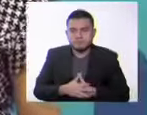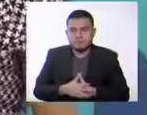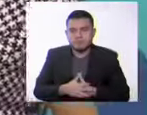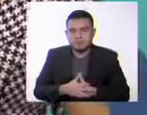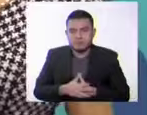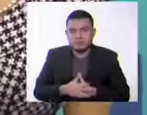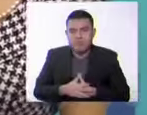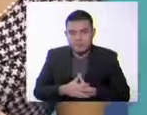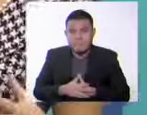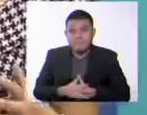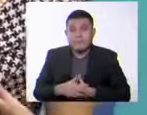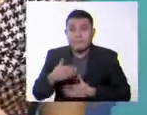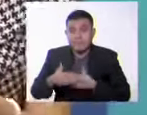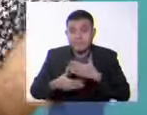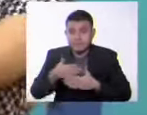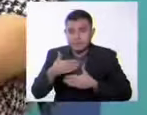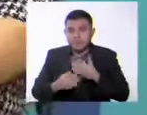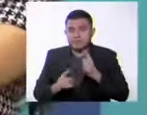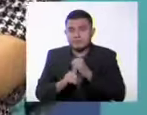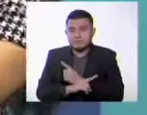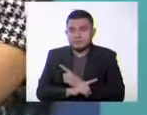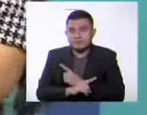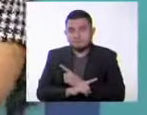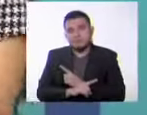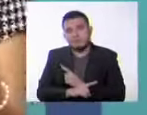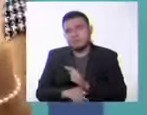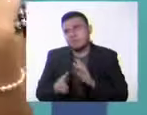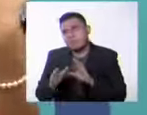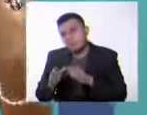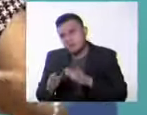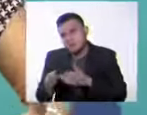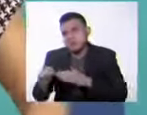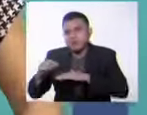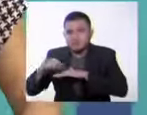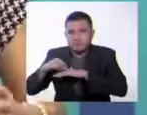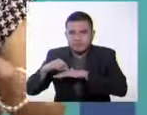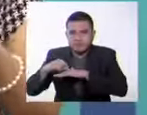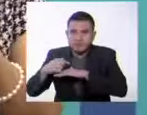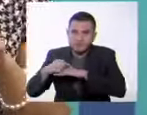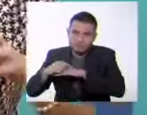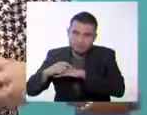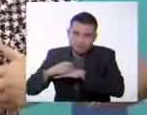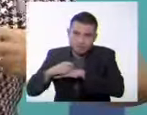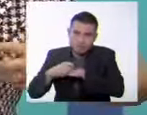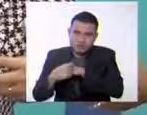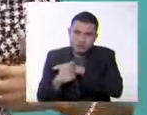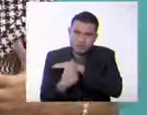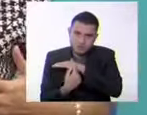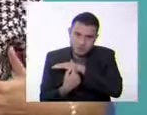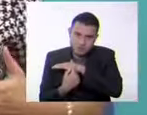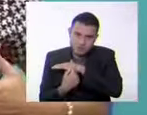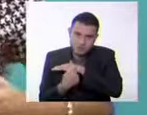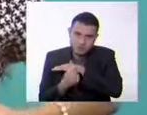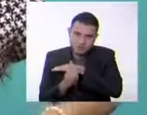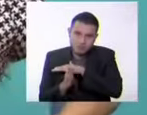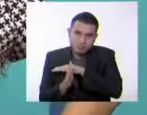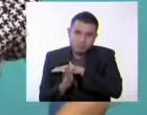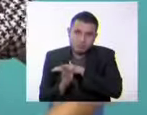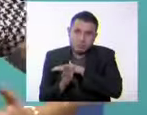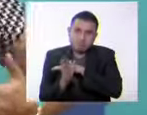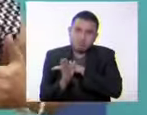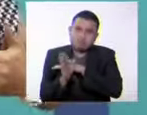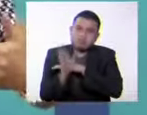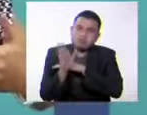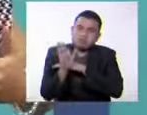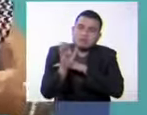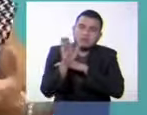podemos ver el proceso de cambio, digamos, para que nuestros niños y niñas en casa sepan qué significa cambio, que es un proceso